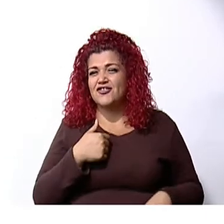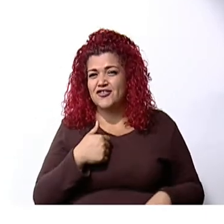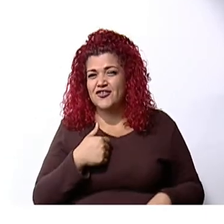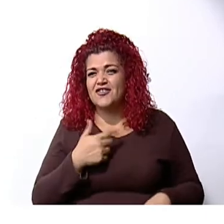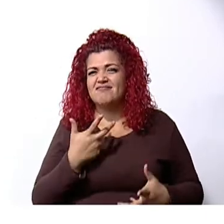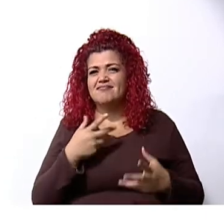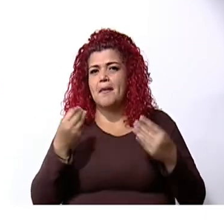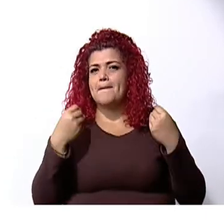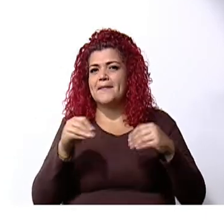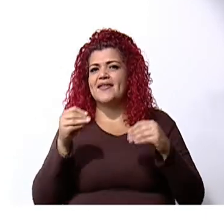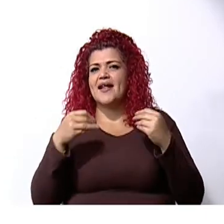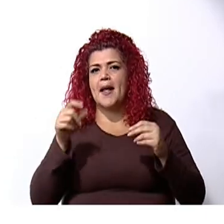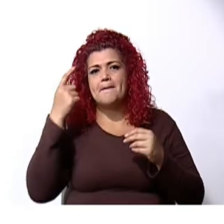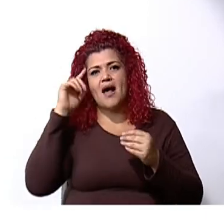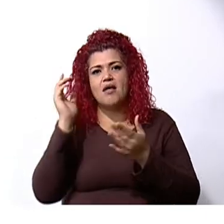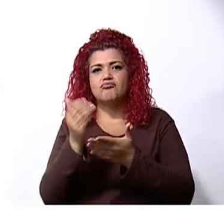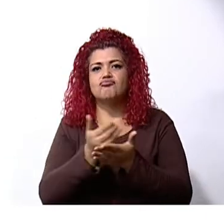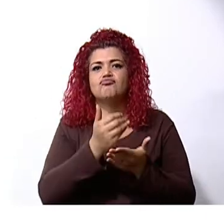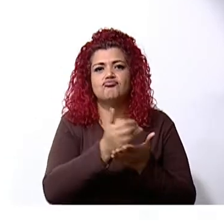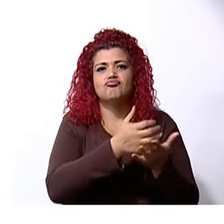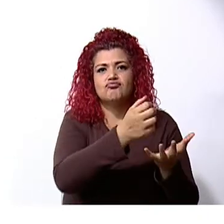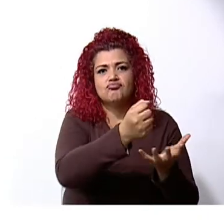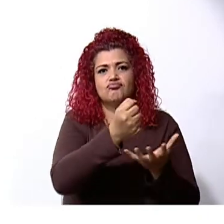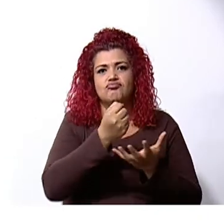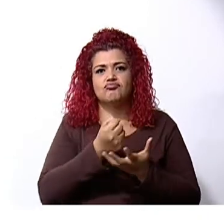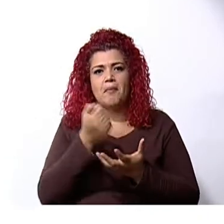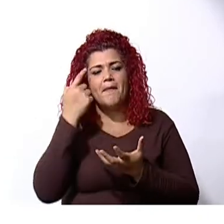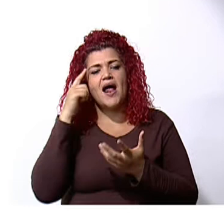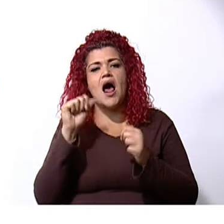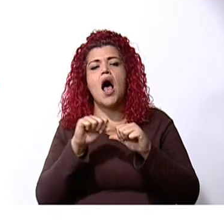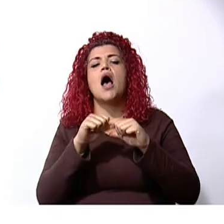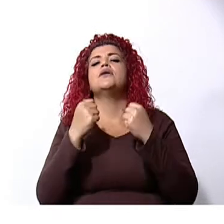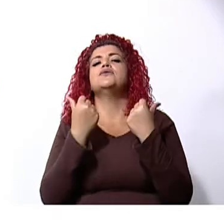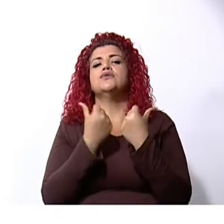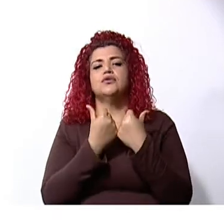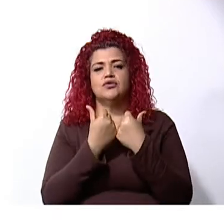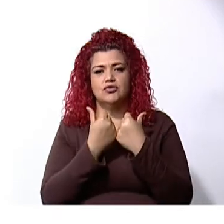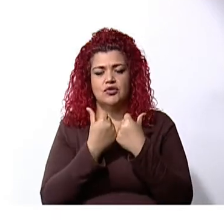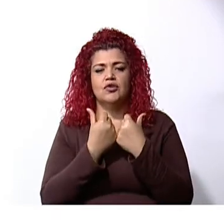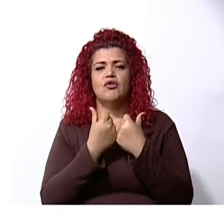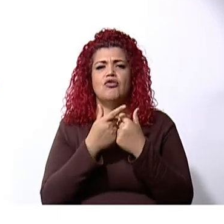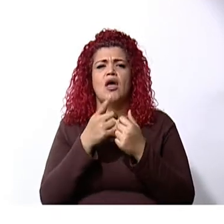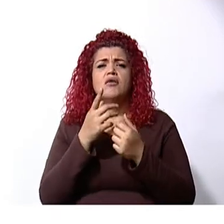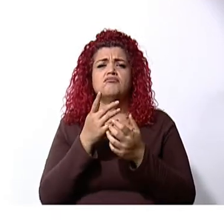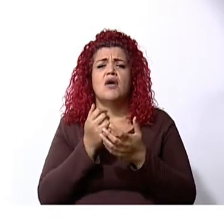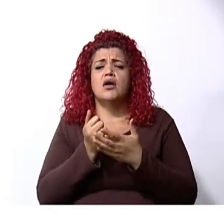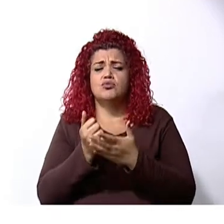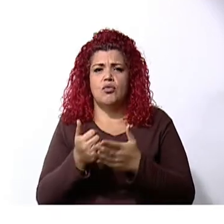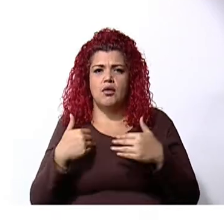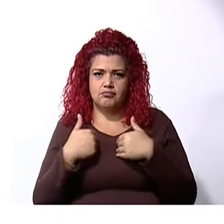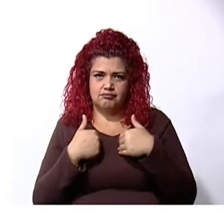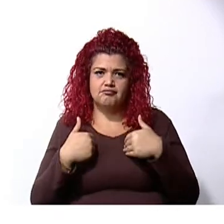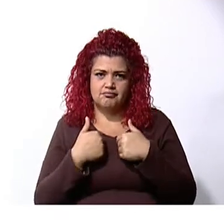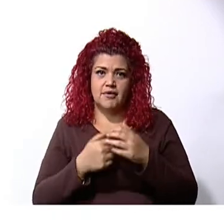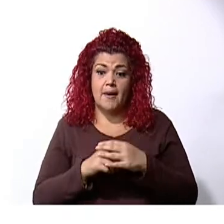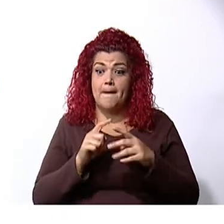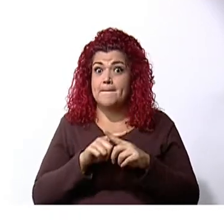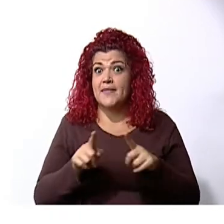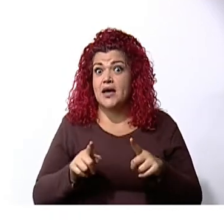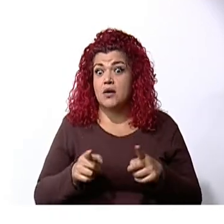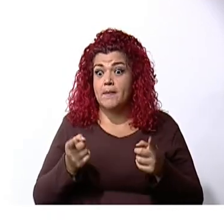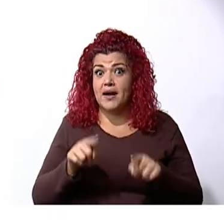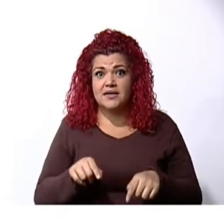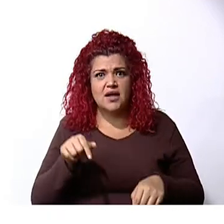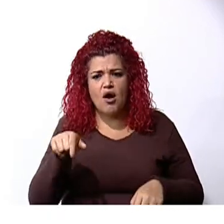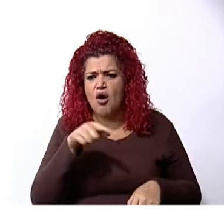haciendo era venderlas para recoger fondos para una asociación de bienestar animal. Pero resulta que